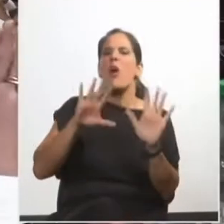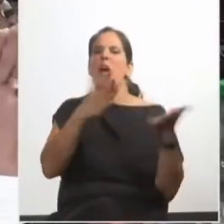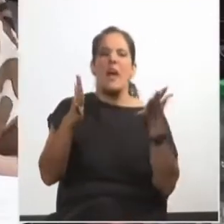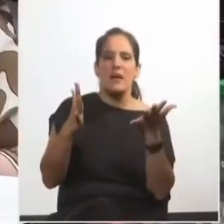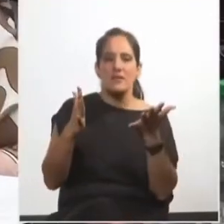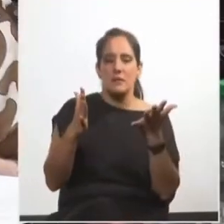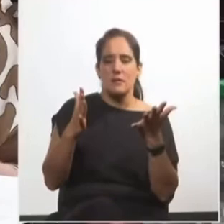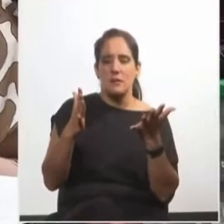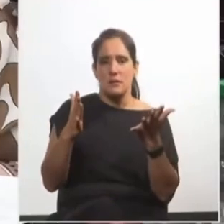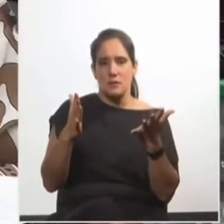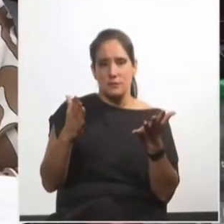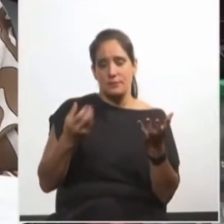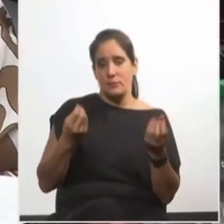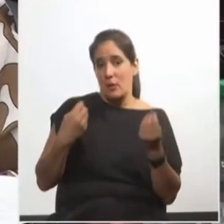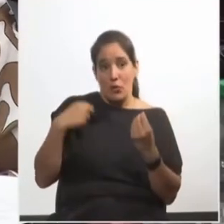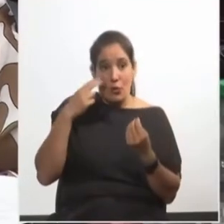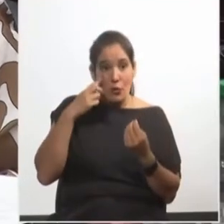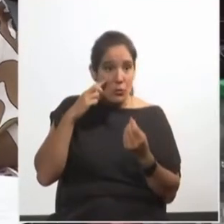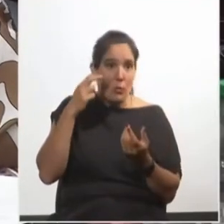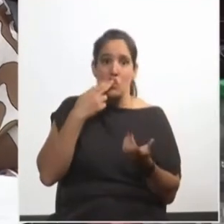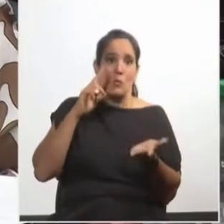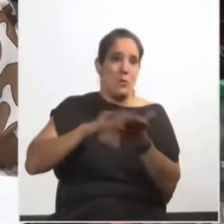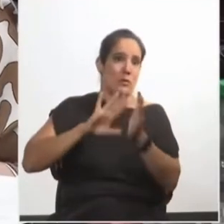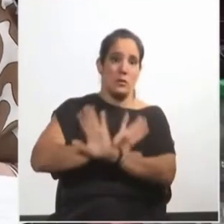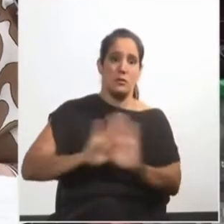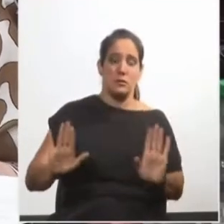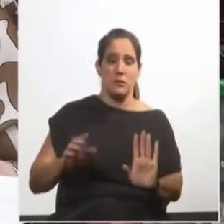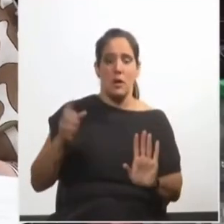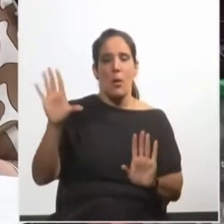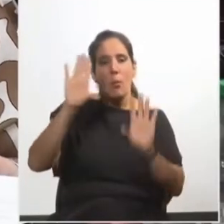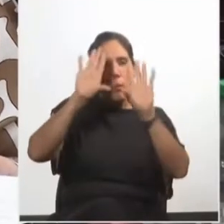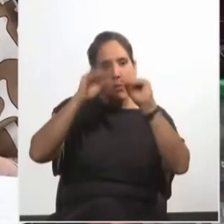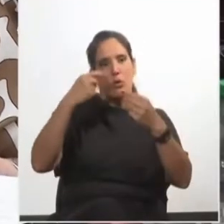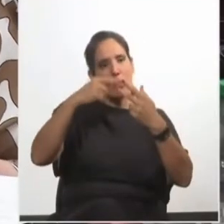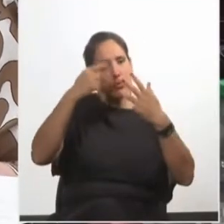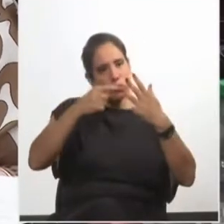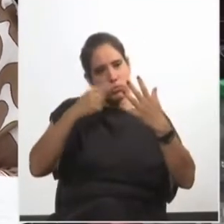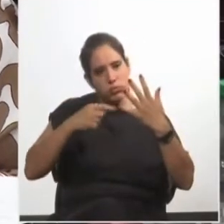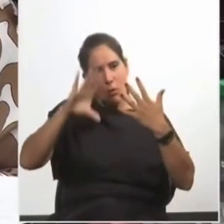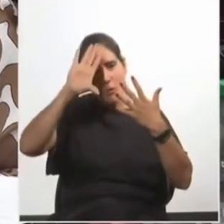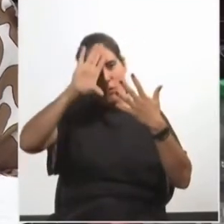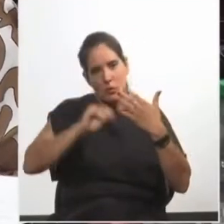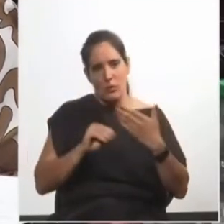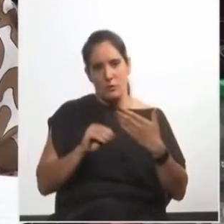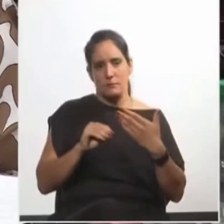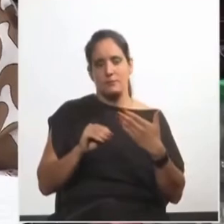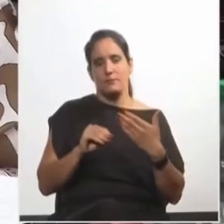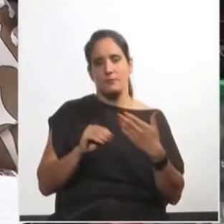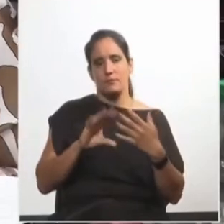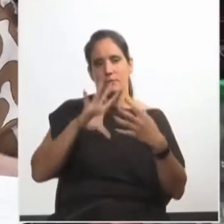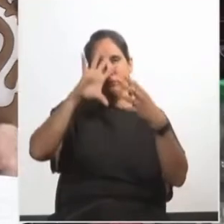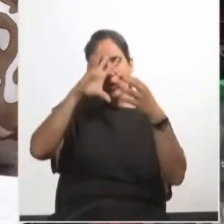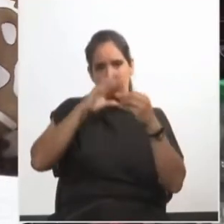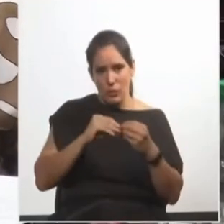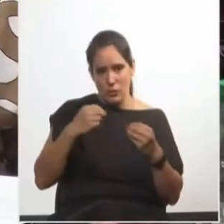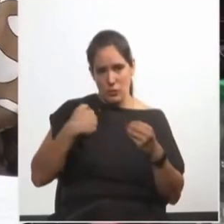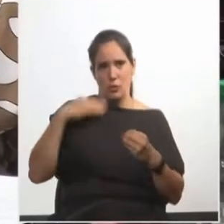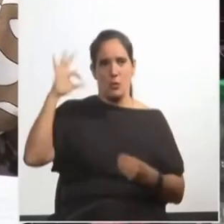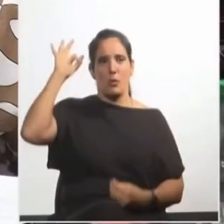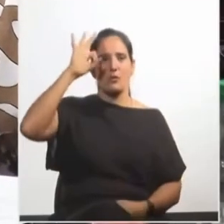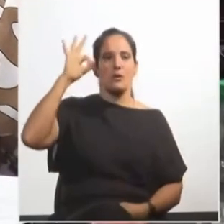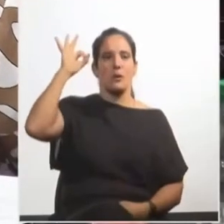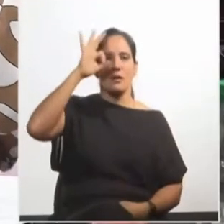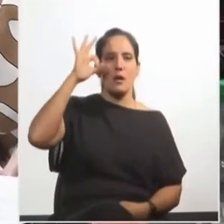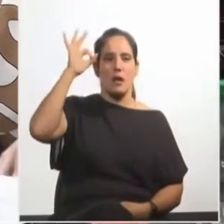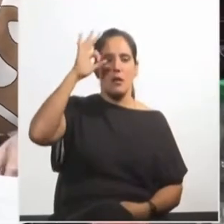hemos conocido como impuestos. Por todas estas cosas, señora Presidenta, yo como senadora, pero